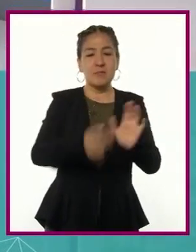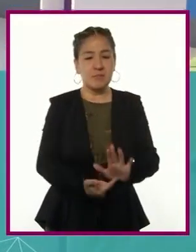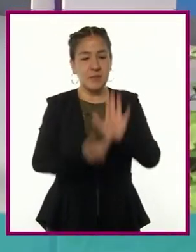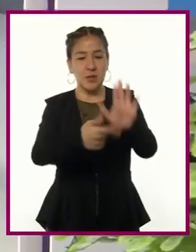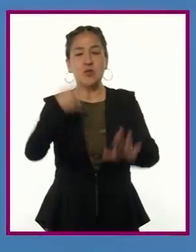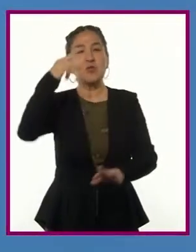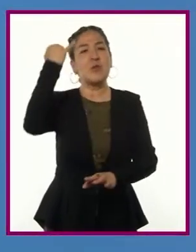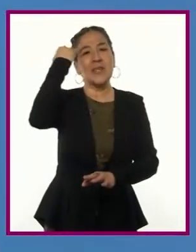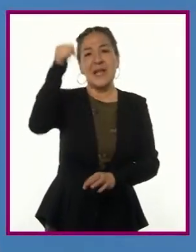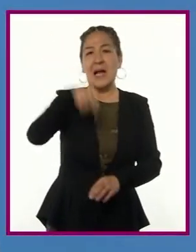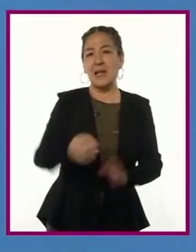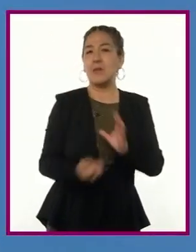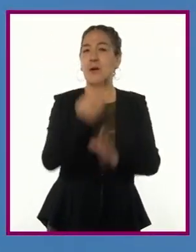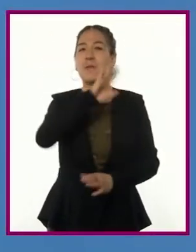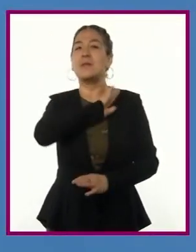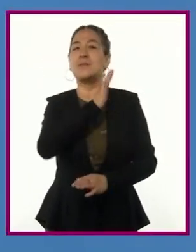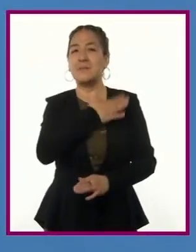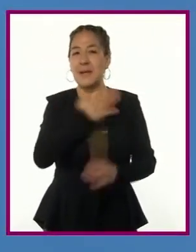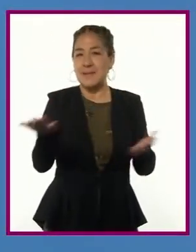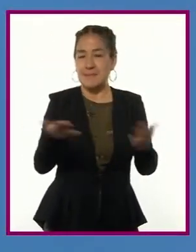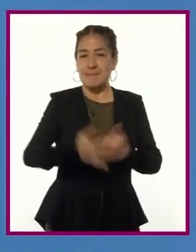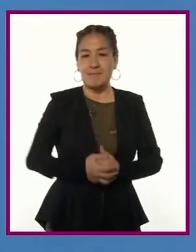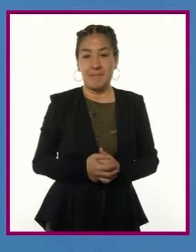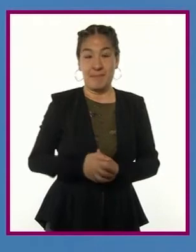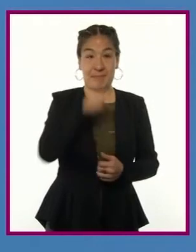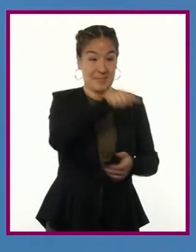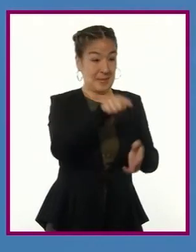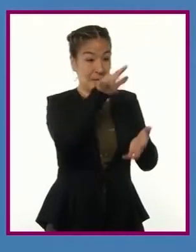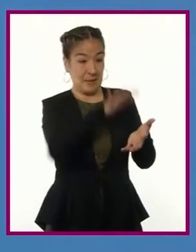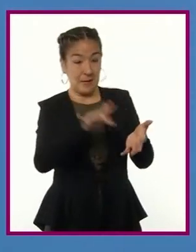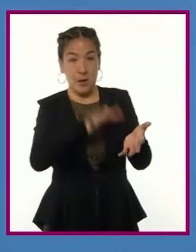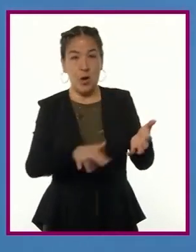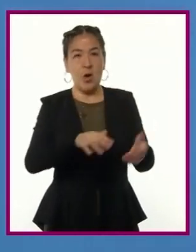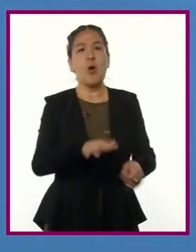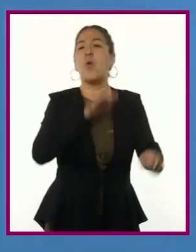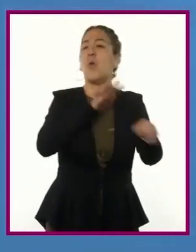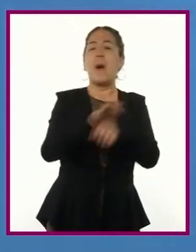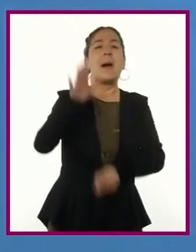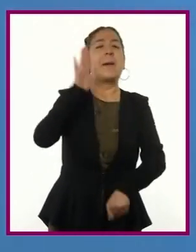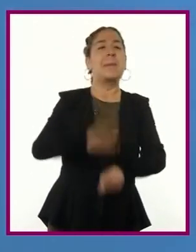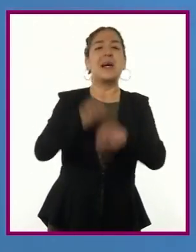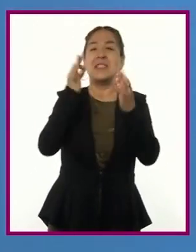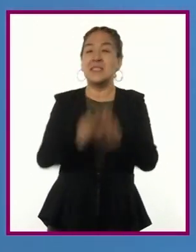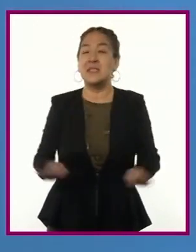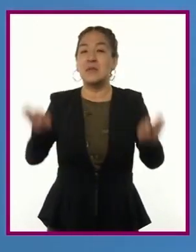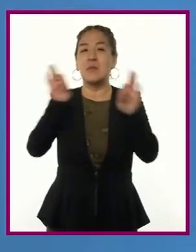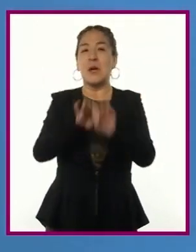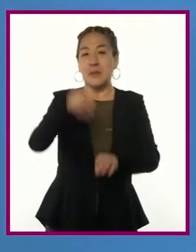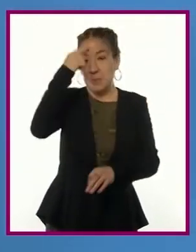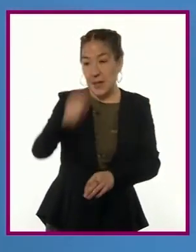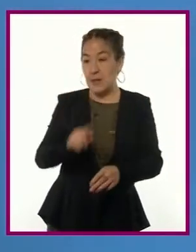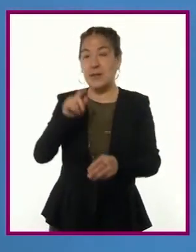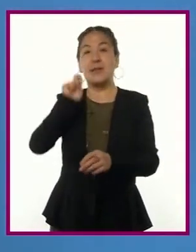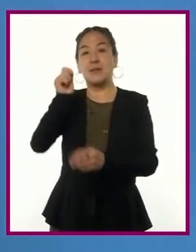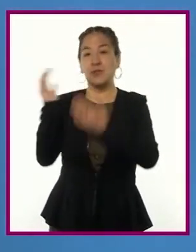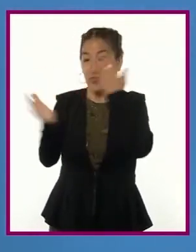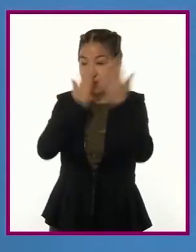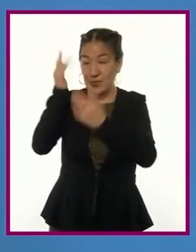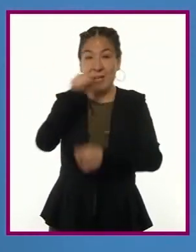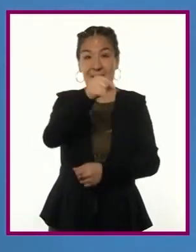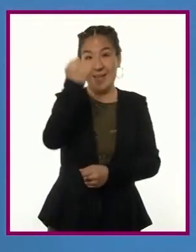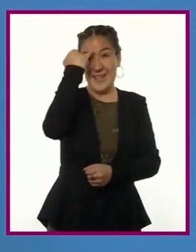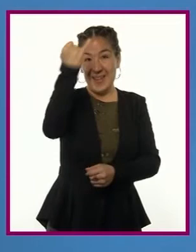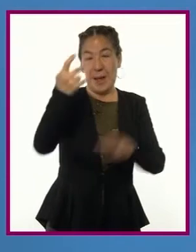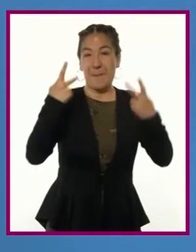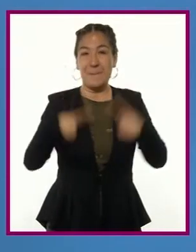España? Además de la literatura, otro de los vehículos por los cuales fueron introducidas las ideas de